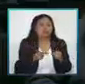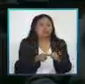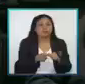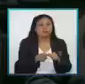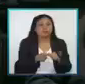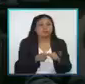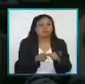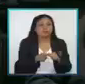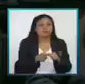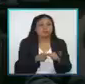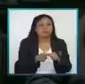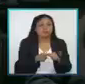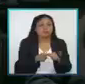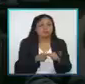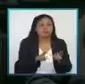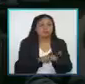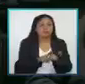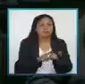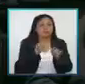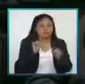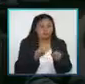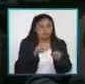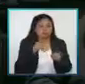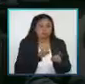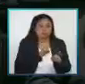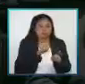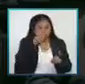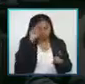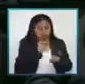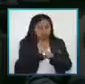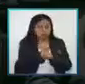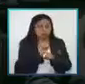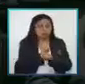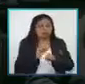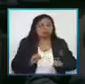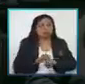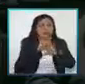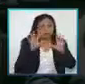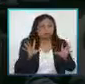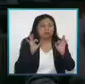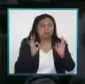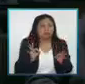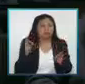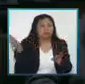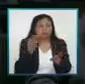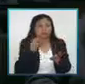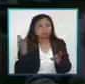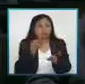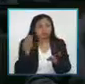presiones, sino que la presión será que su trabajo sea transparente,